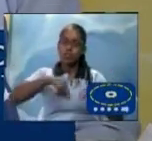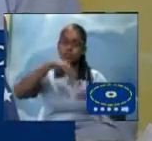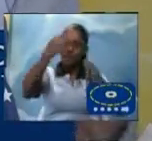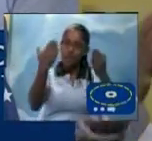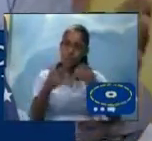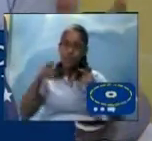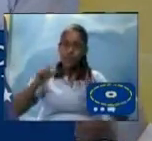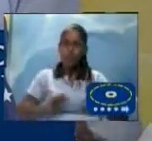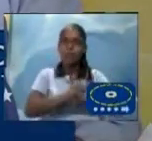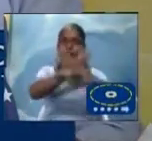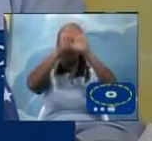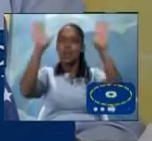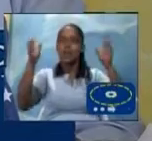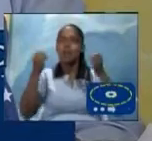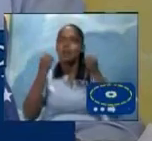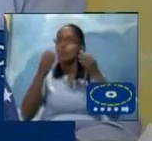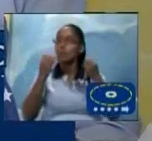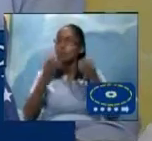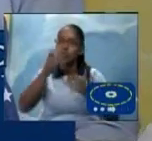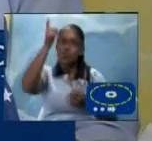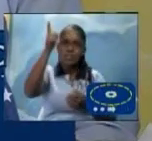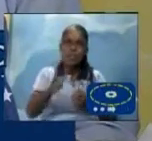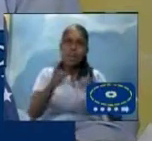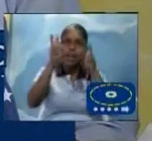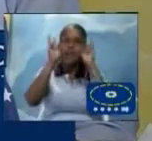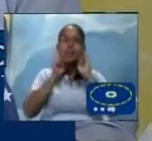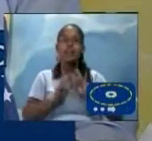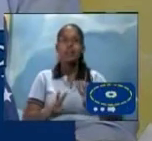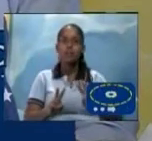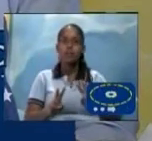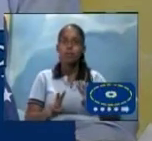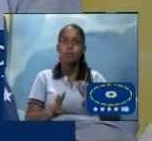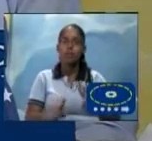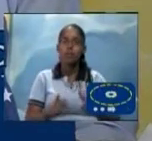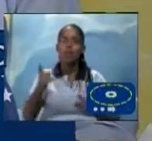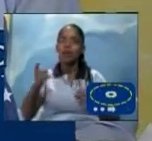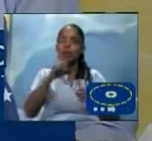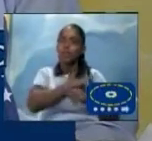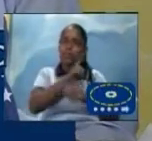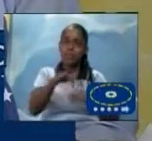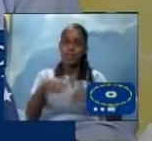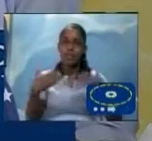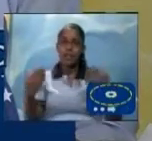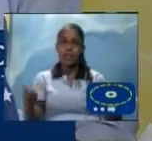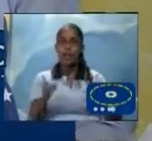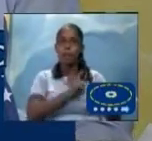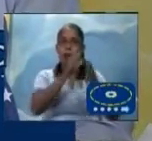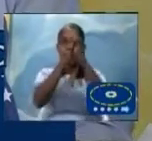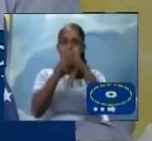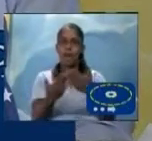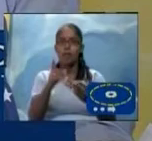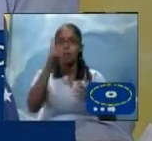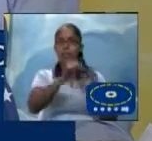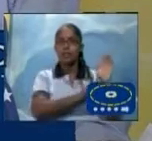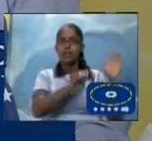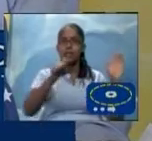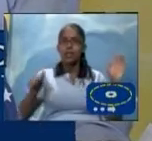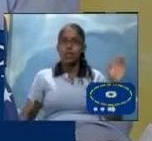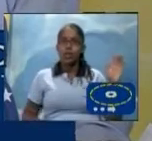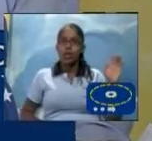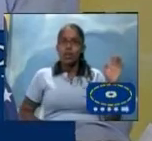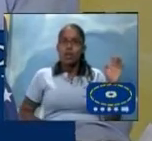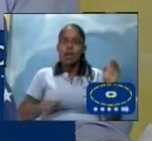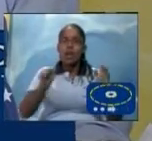esta mañana. Muchos serán limpios. Muchos van a ser limpios. ¿A través de qué? A través de la palabra del Señor.